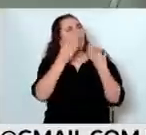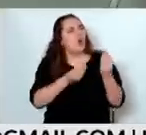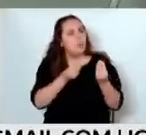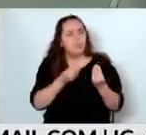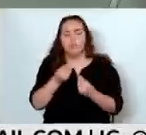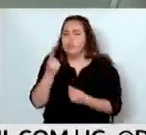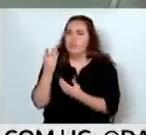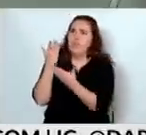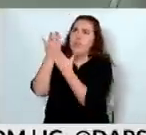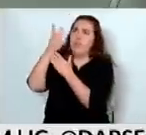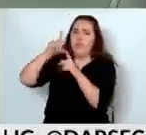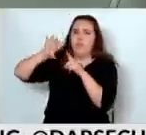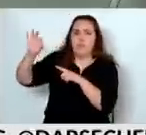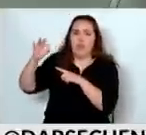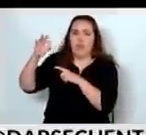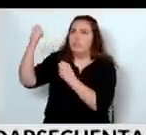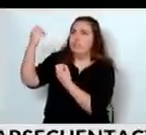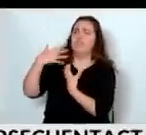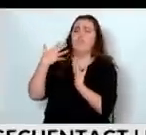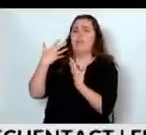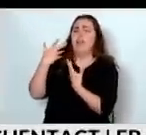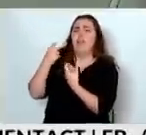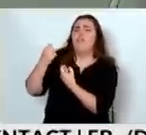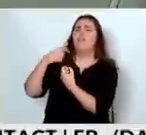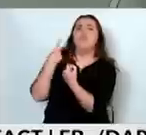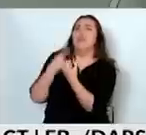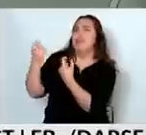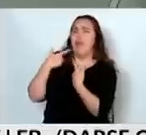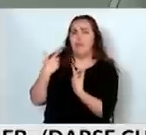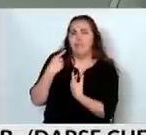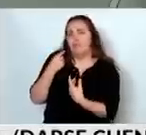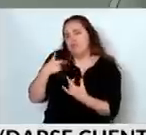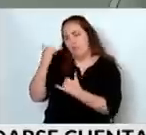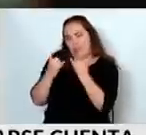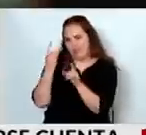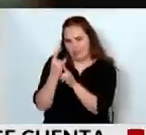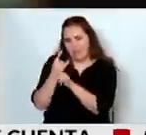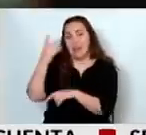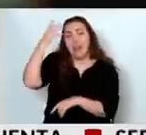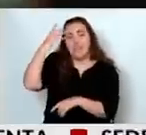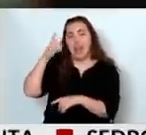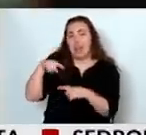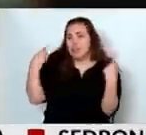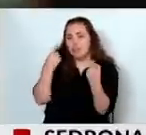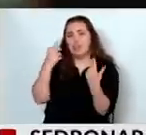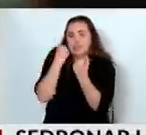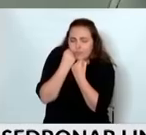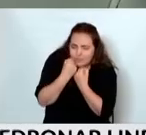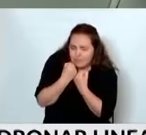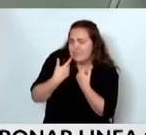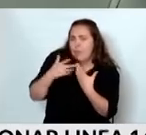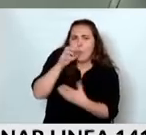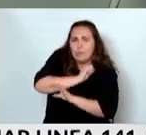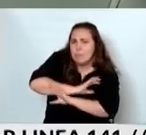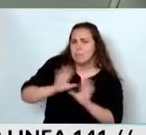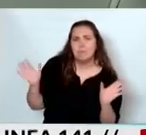le pedí que me diera fuerza, que no podía más. Yo me hice una bolita en el baño, yo siempre lo cuento, me hice una bolita en el baño llorando que no daba más, no podía vivir